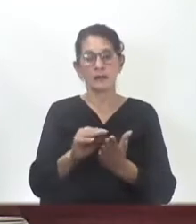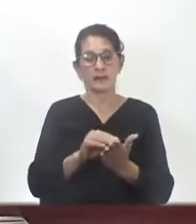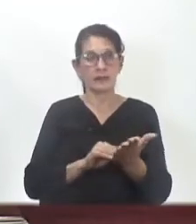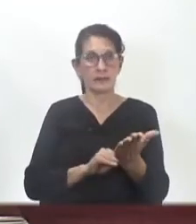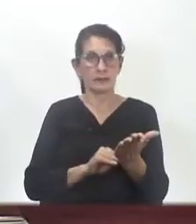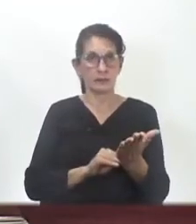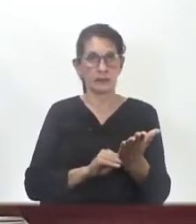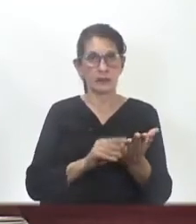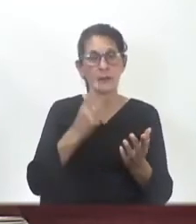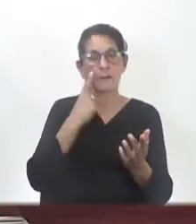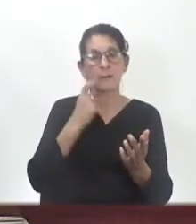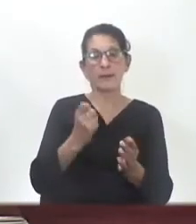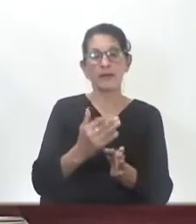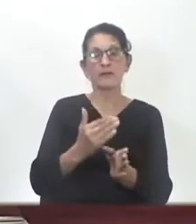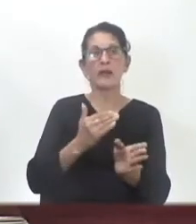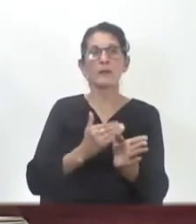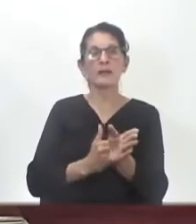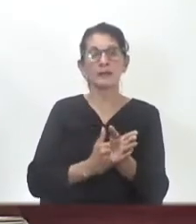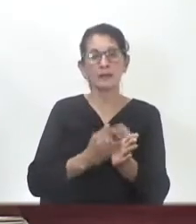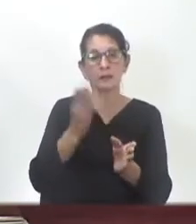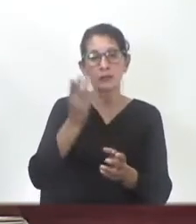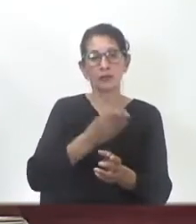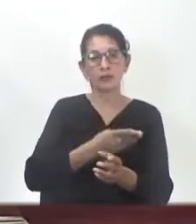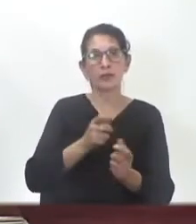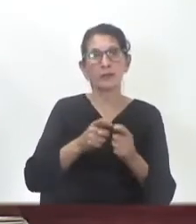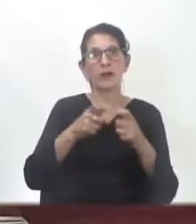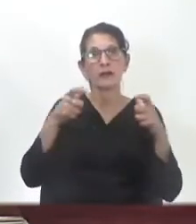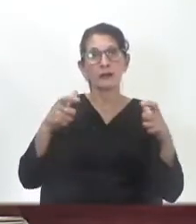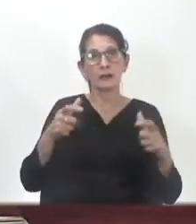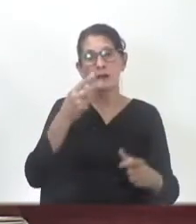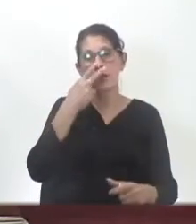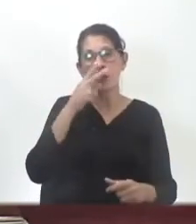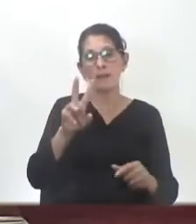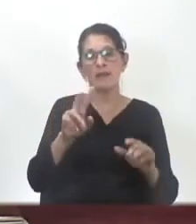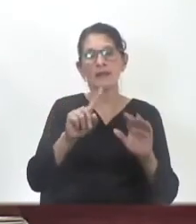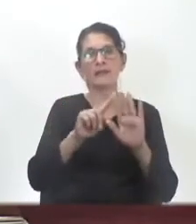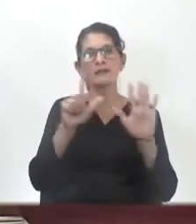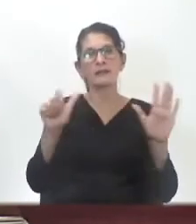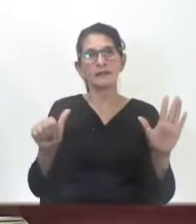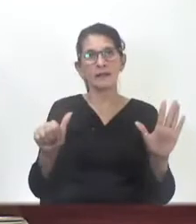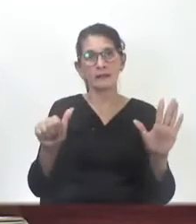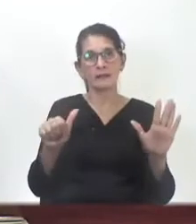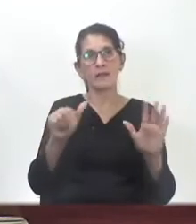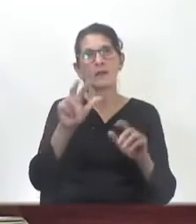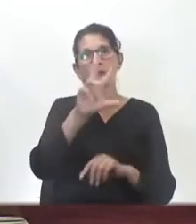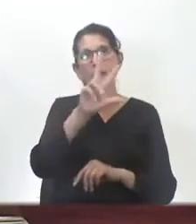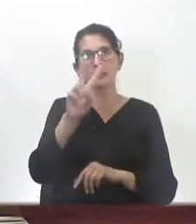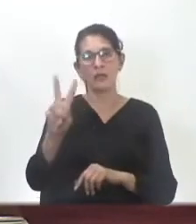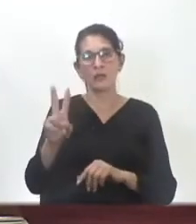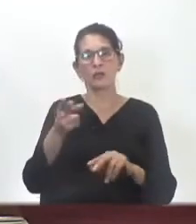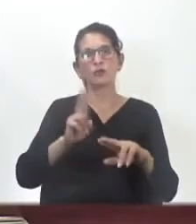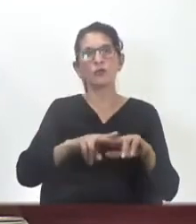Previamente, la cifra más alta se había registrado en el 2016, con 32 muertes